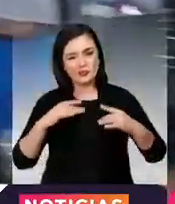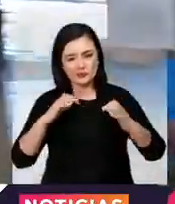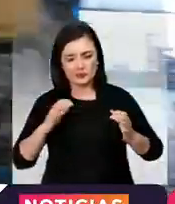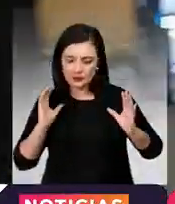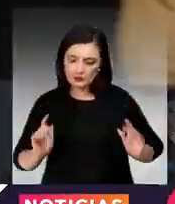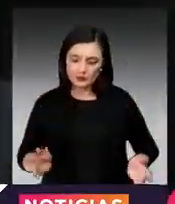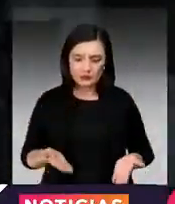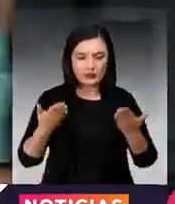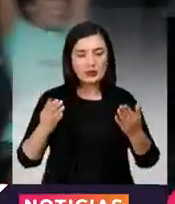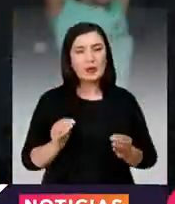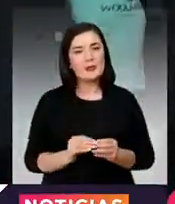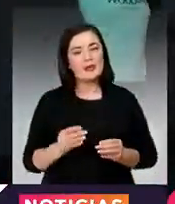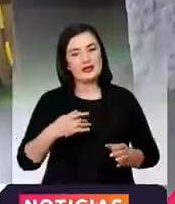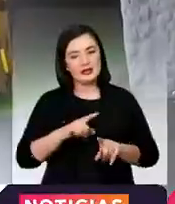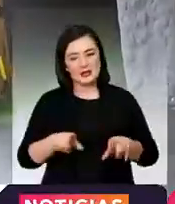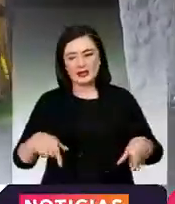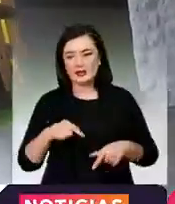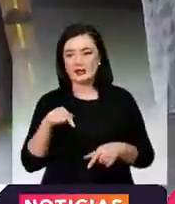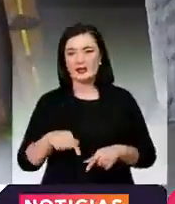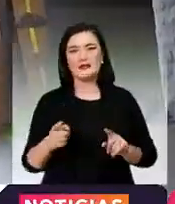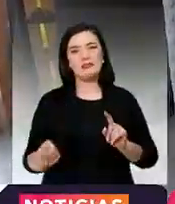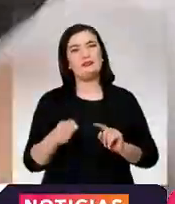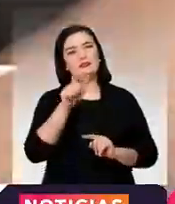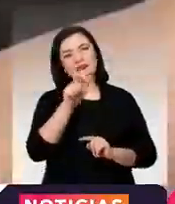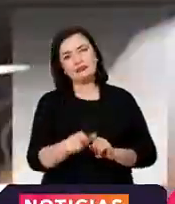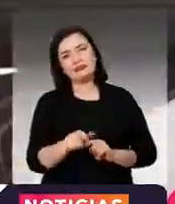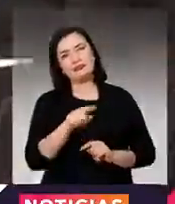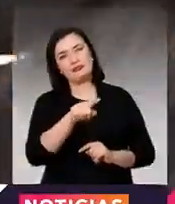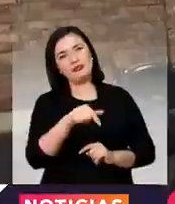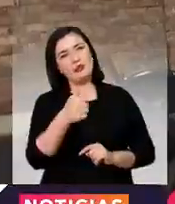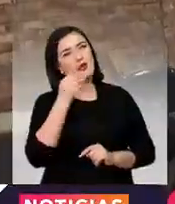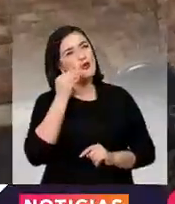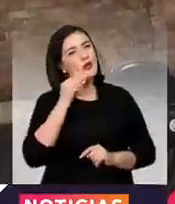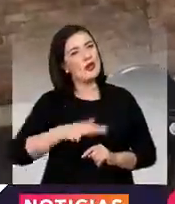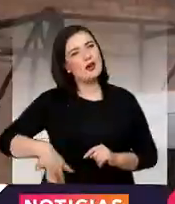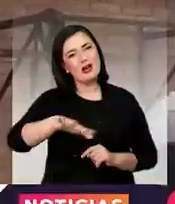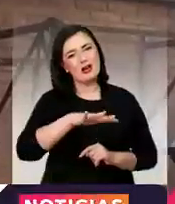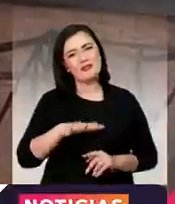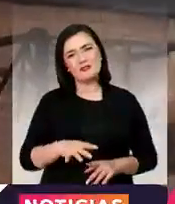en su lugar de entrenamiento encontró un segundo hogar.